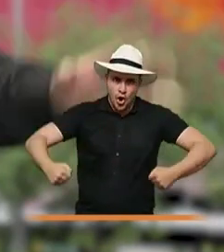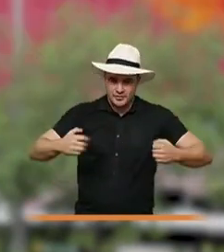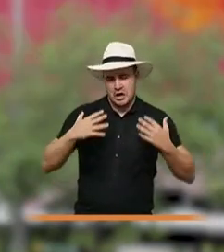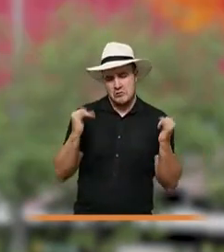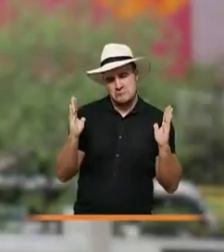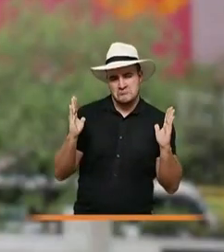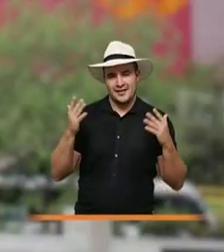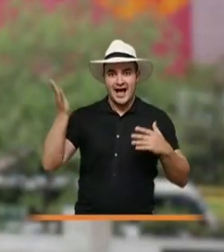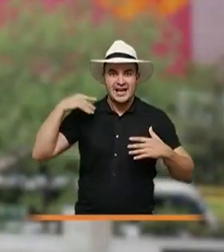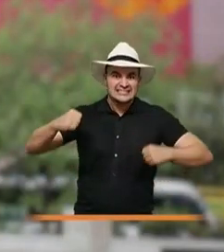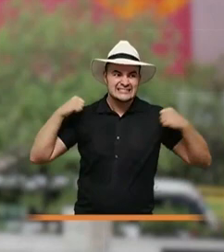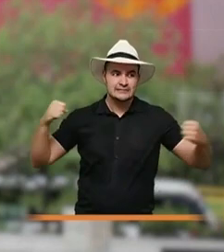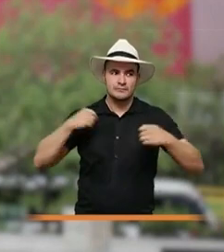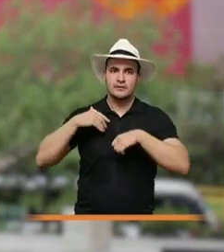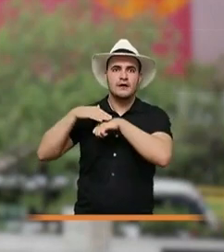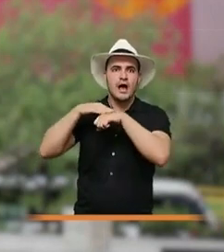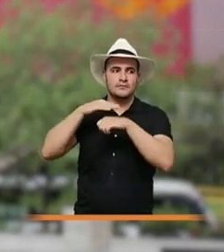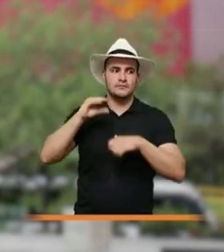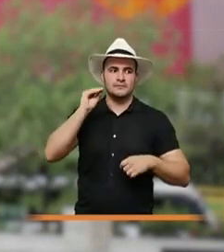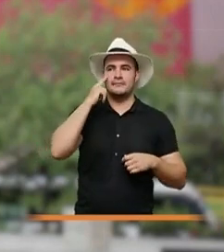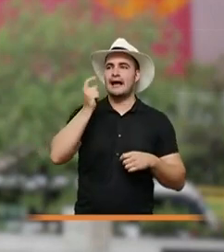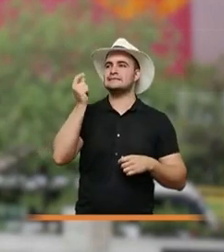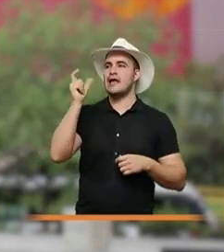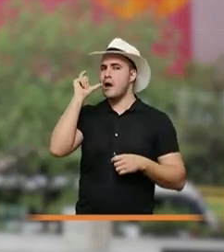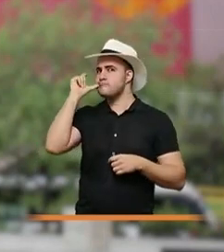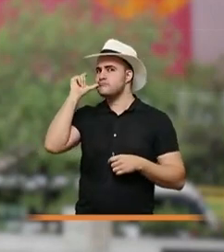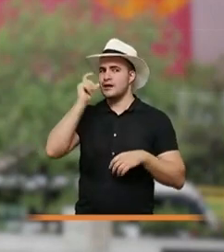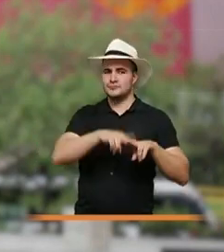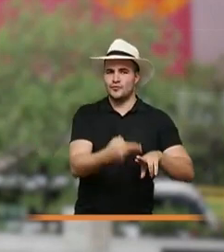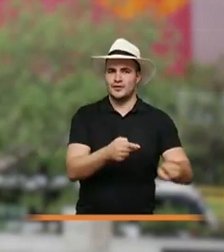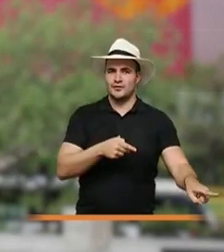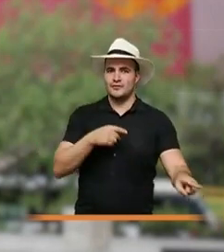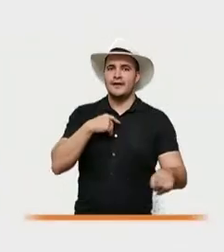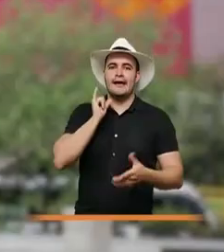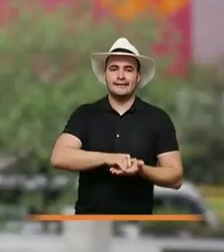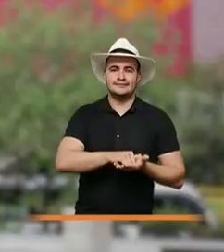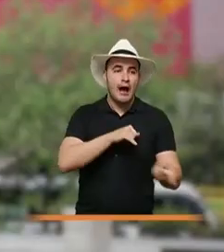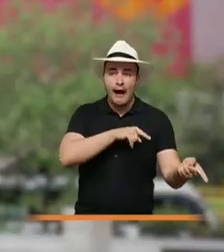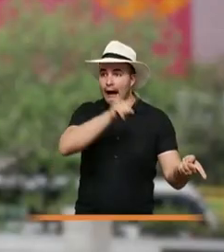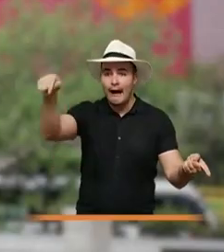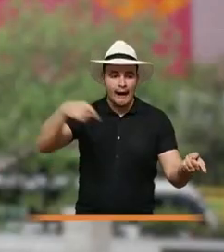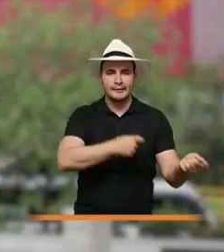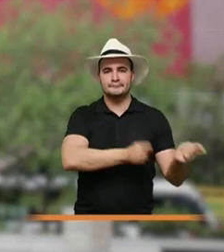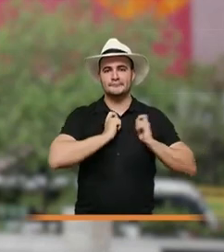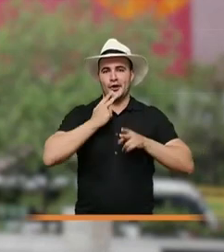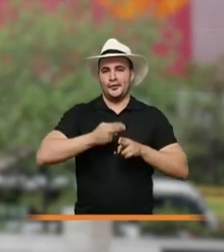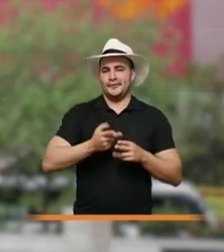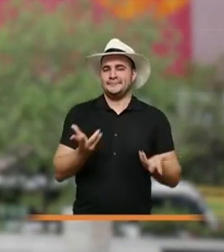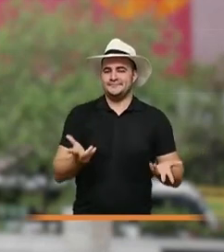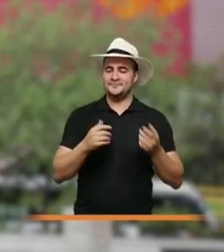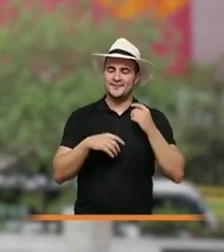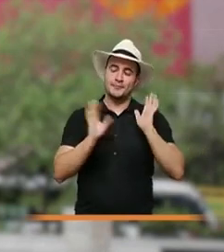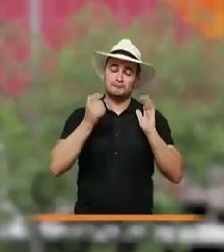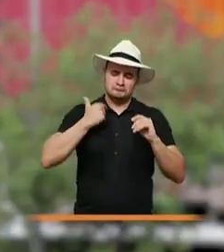era caldito entonces me parecía mucho al sobrino de popeye me lo puso un troll que le dicen el gato desde hace mucho me gusta